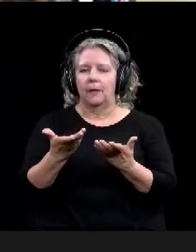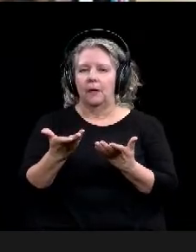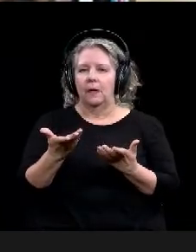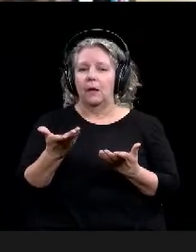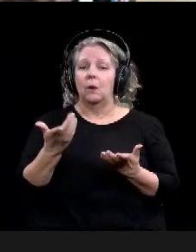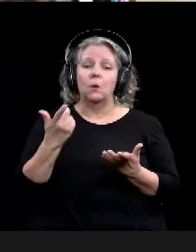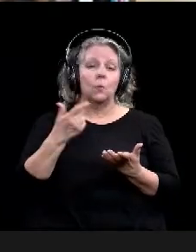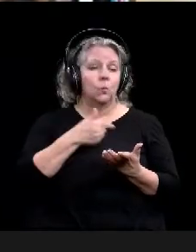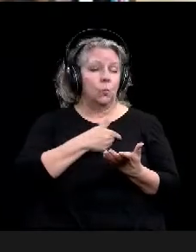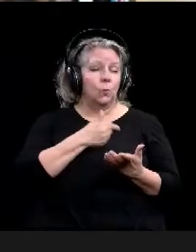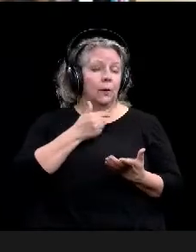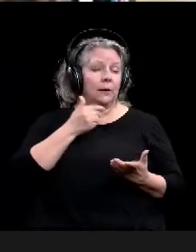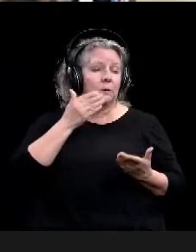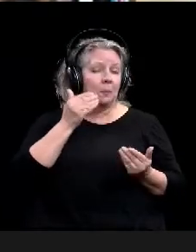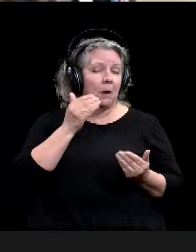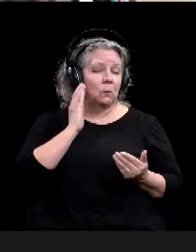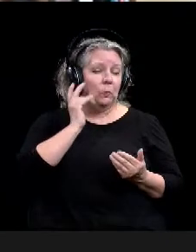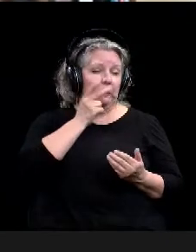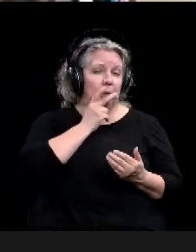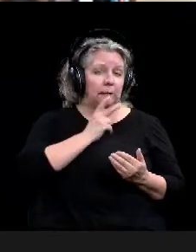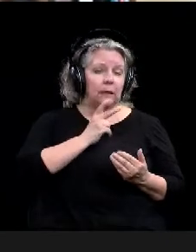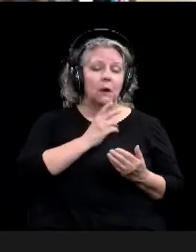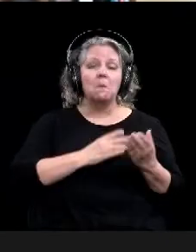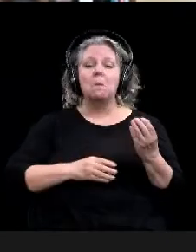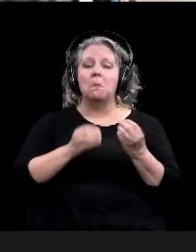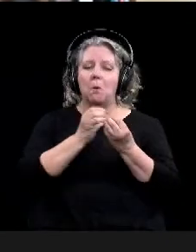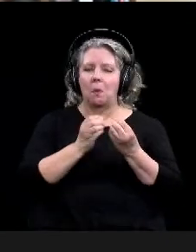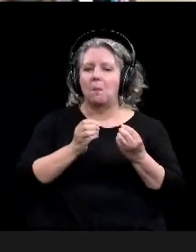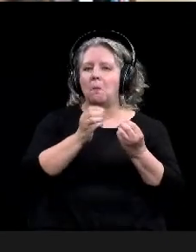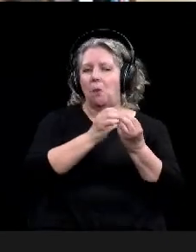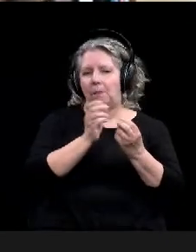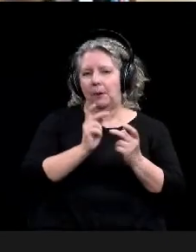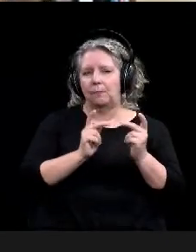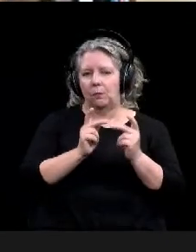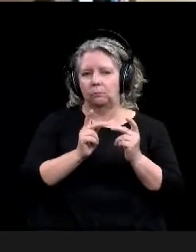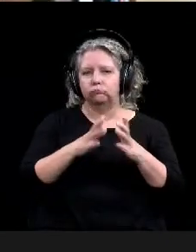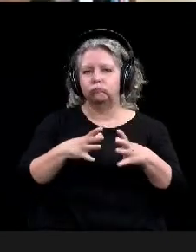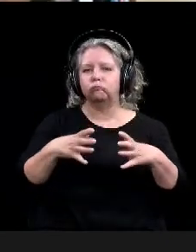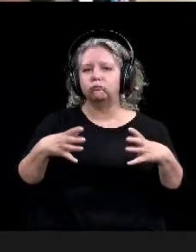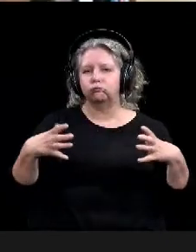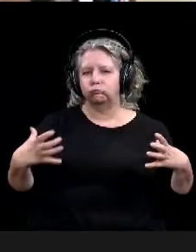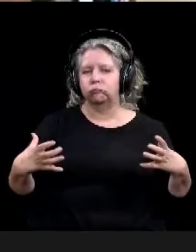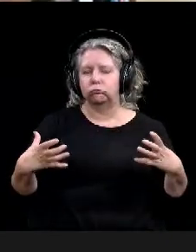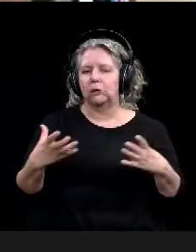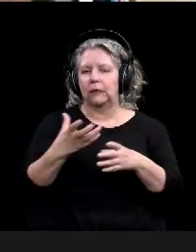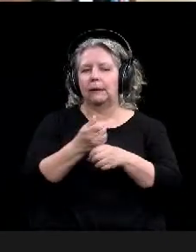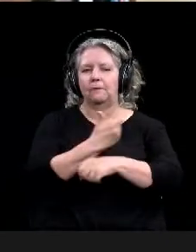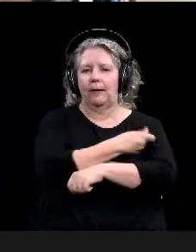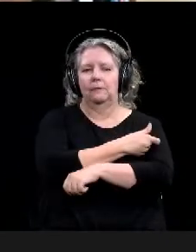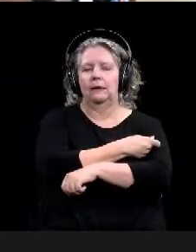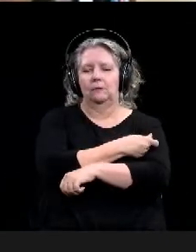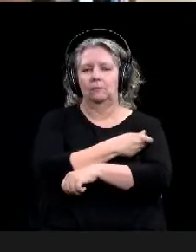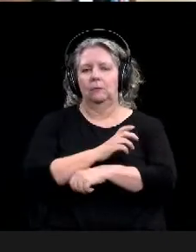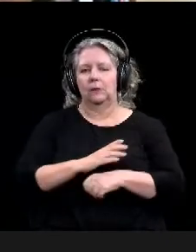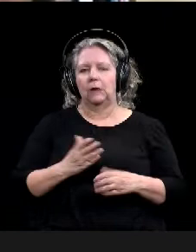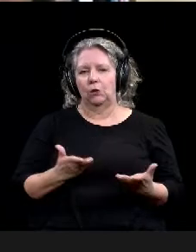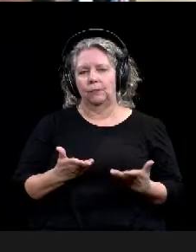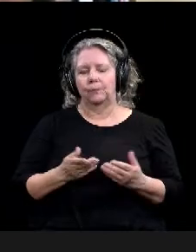crecimiento incrementar a eso hay más personas que se vacunen